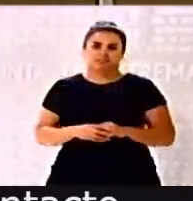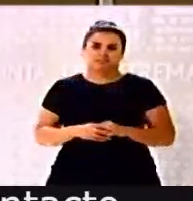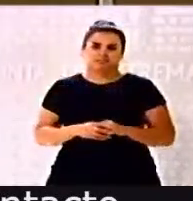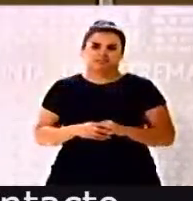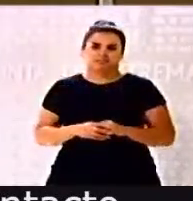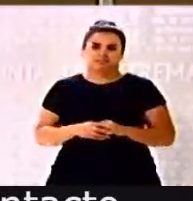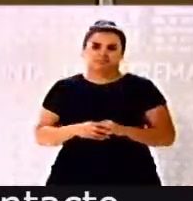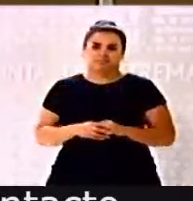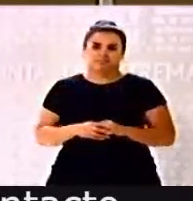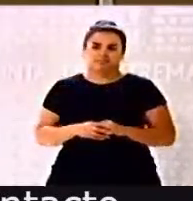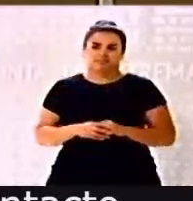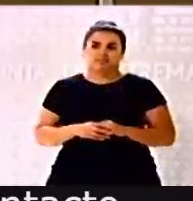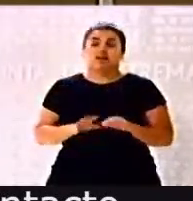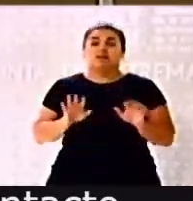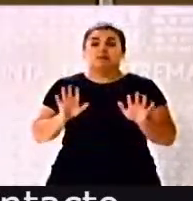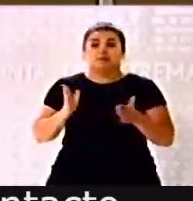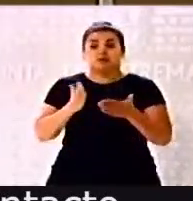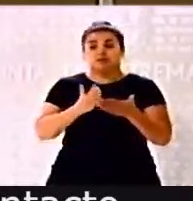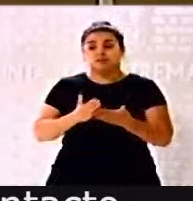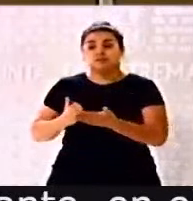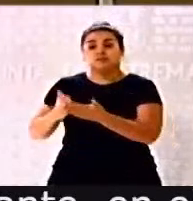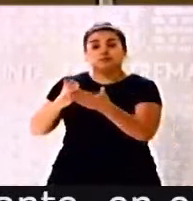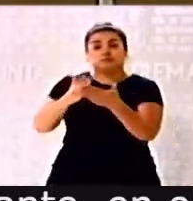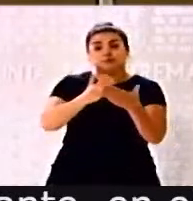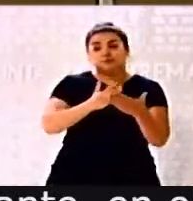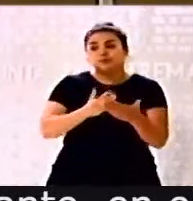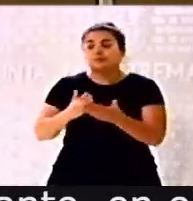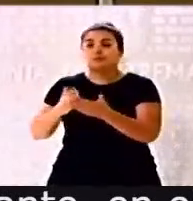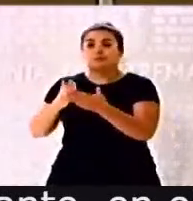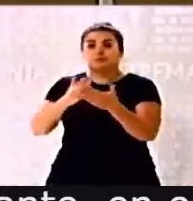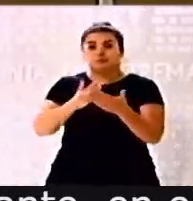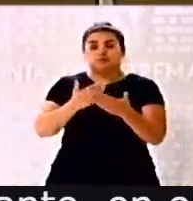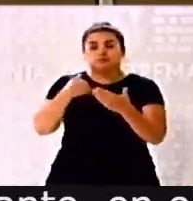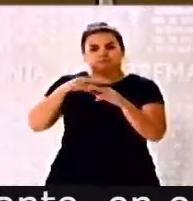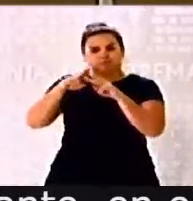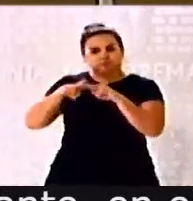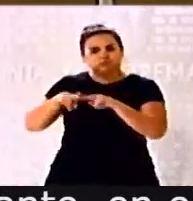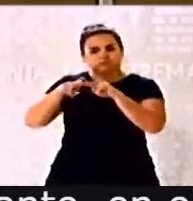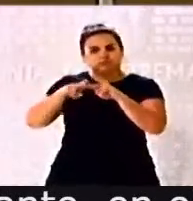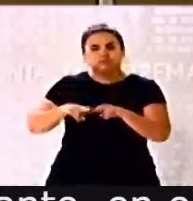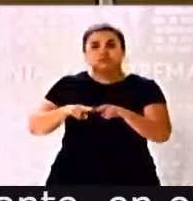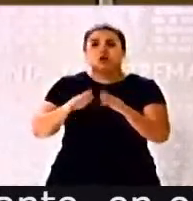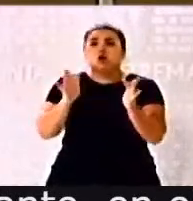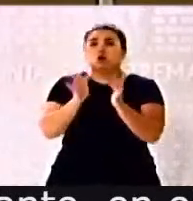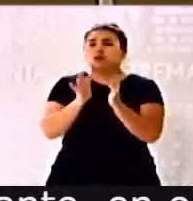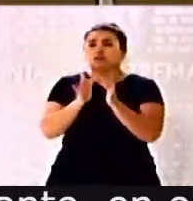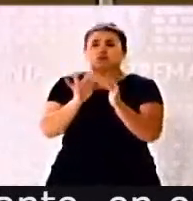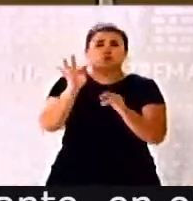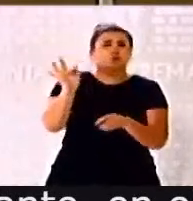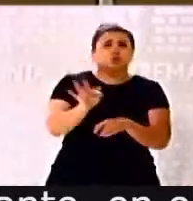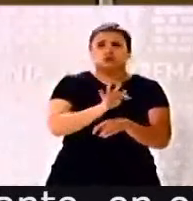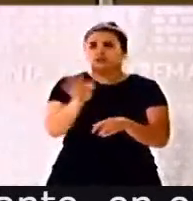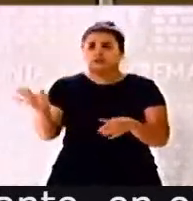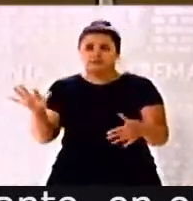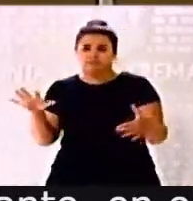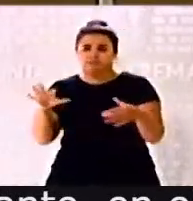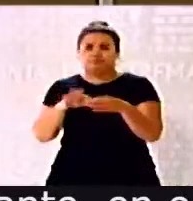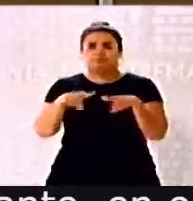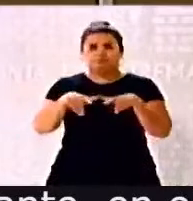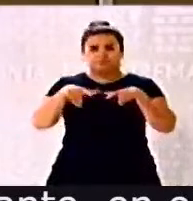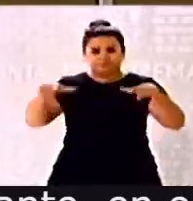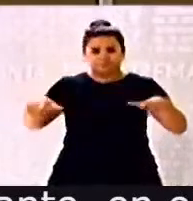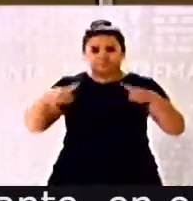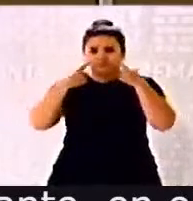No obstante, en el estudio que se ha hecho del total de contactos que pertenecían al área de